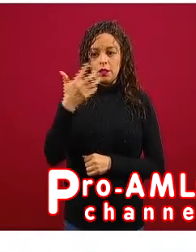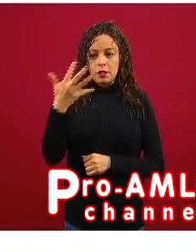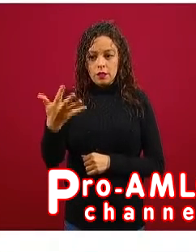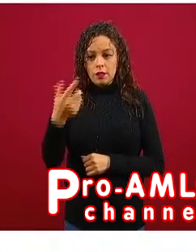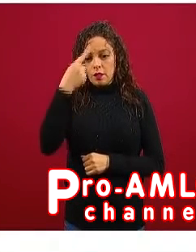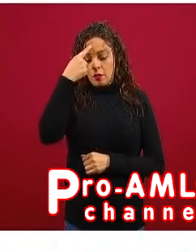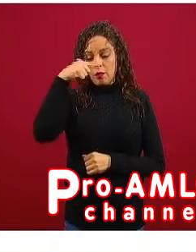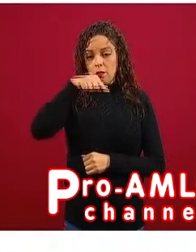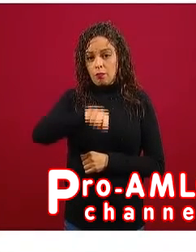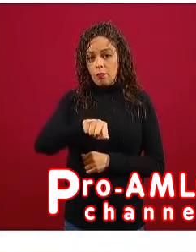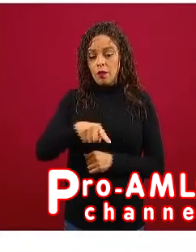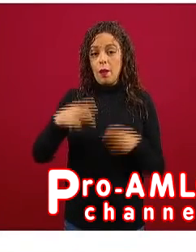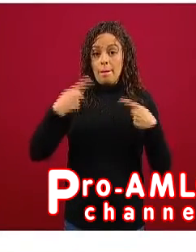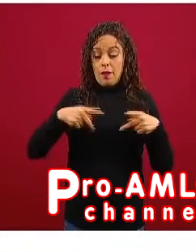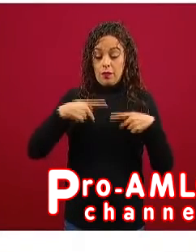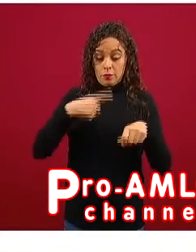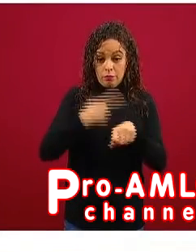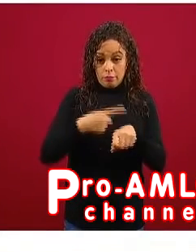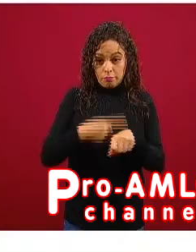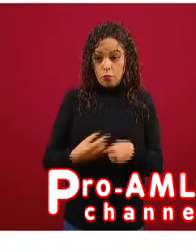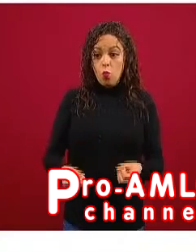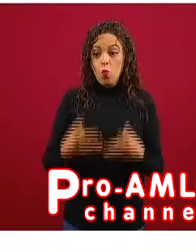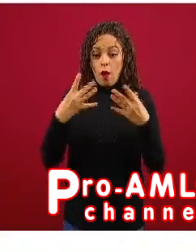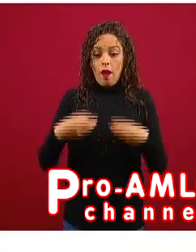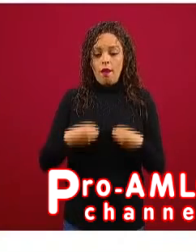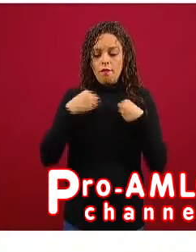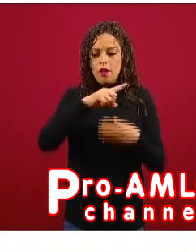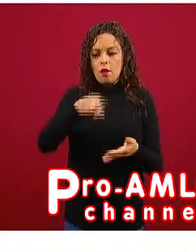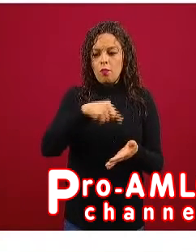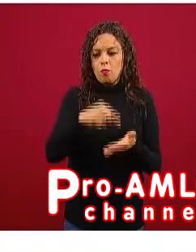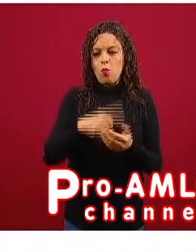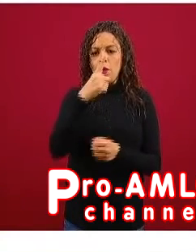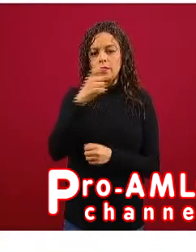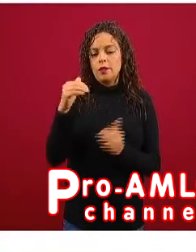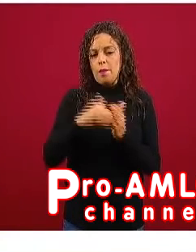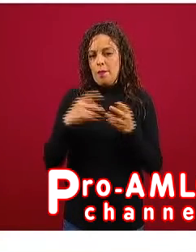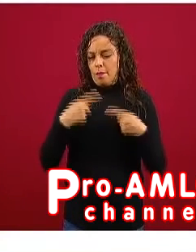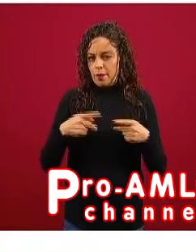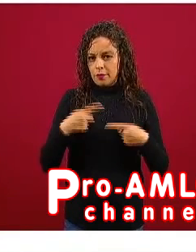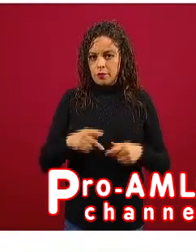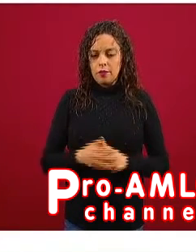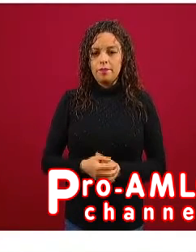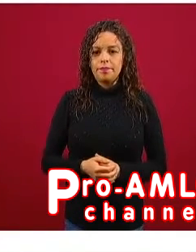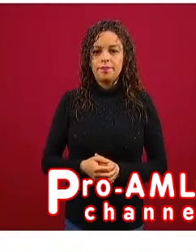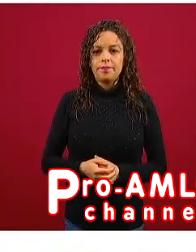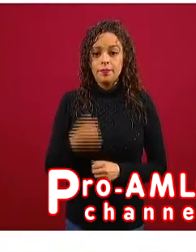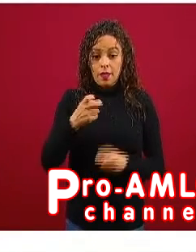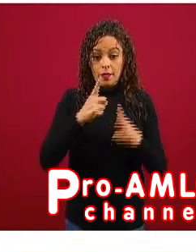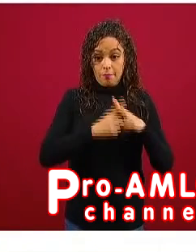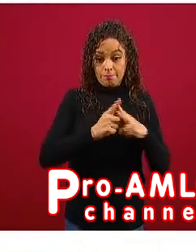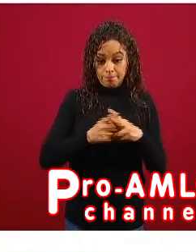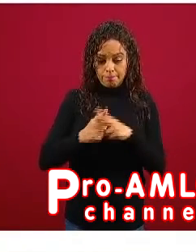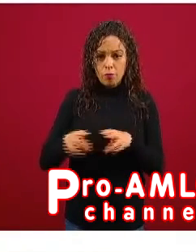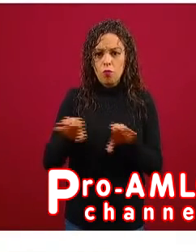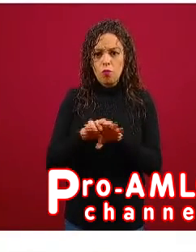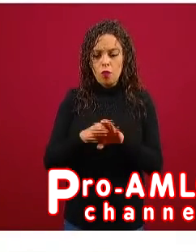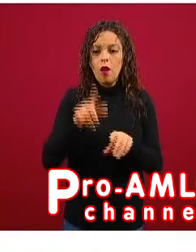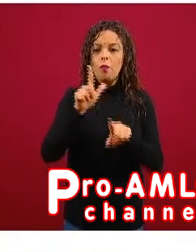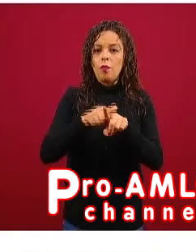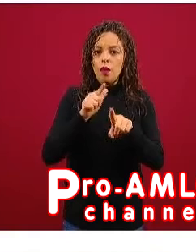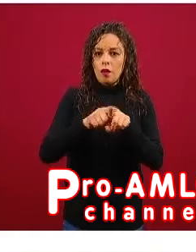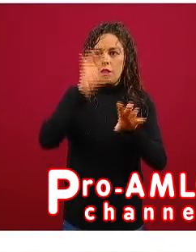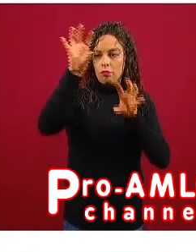100.000 habitantes a nivel nacional, y esta se distribuye en función de los colores en cada una de las